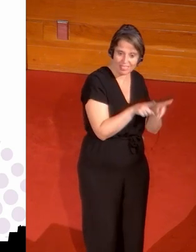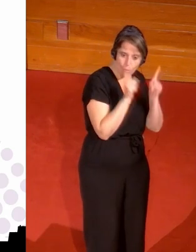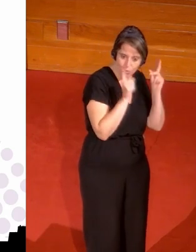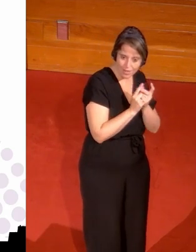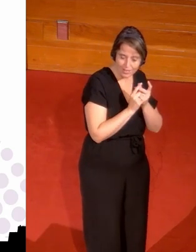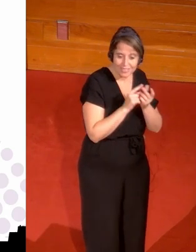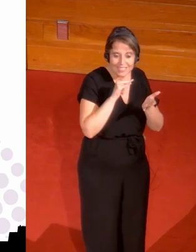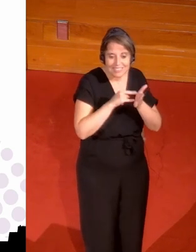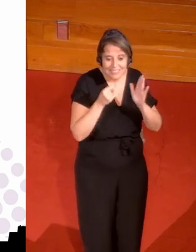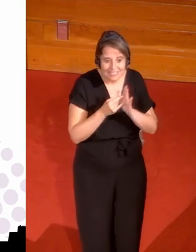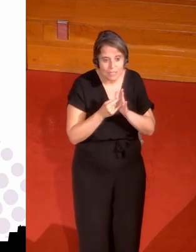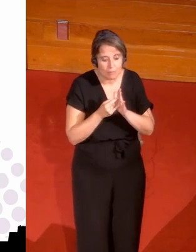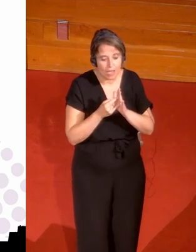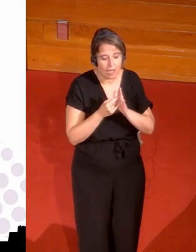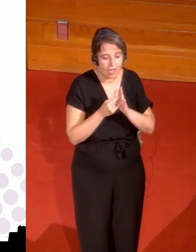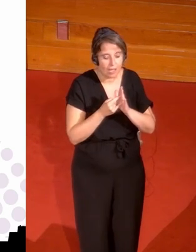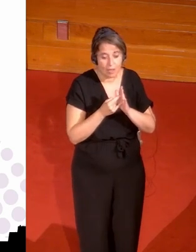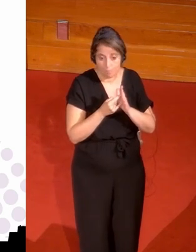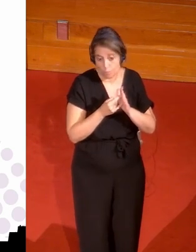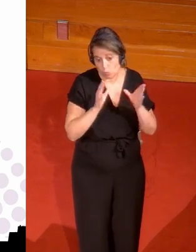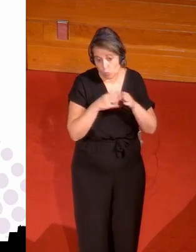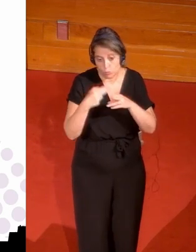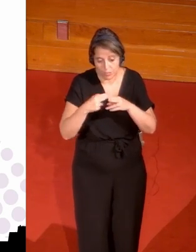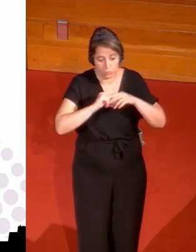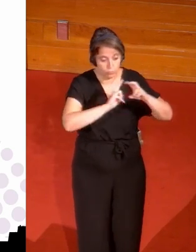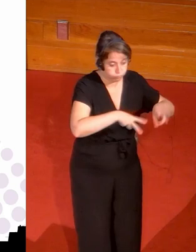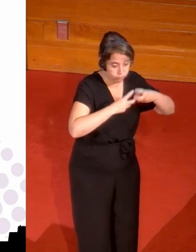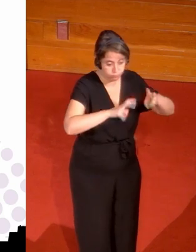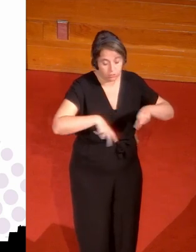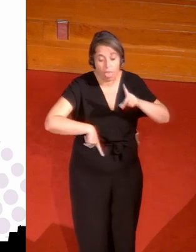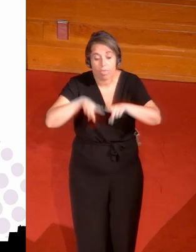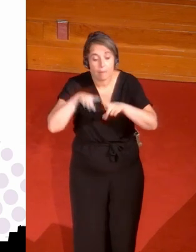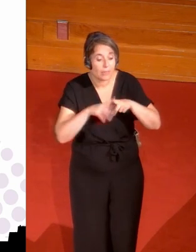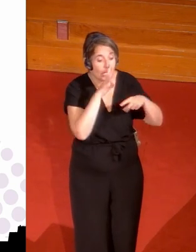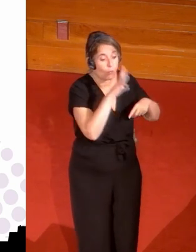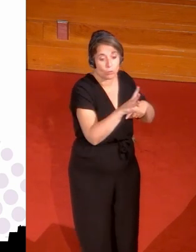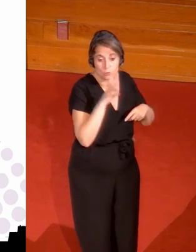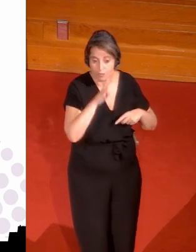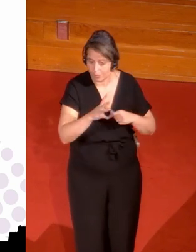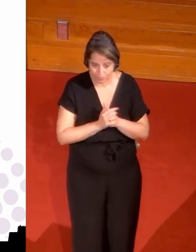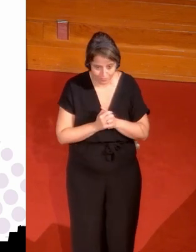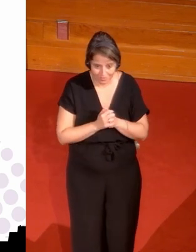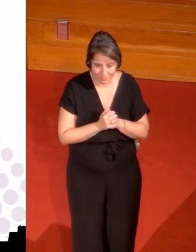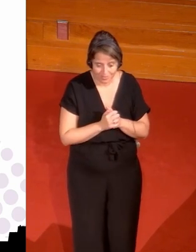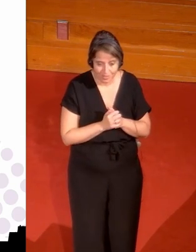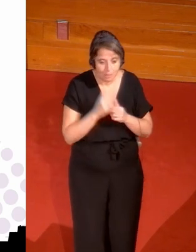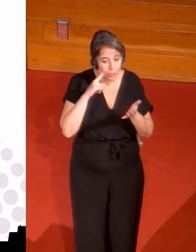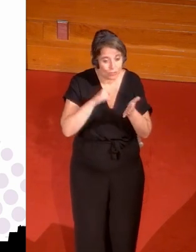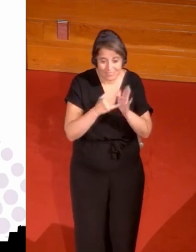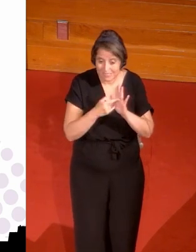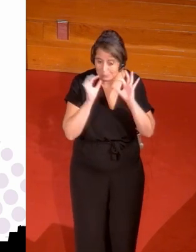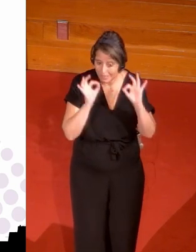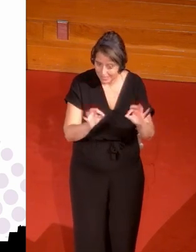es un sistema de partidos que se va rehaciendo sobre la marcha y en función cada 4 años se rehace con pero es el sistema